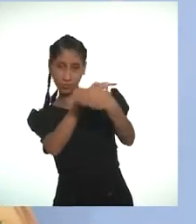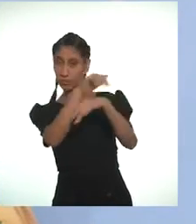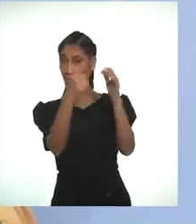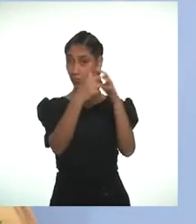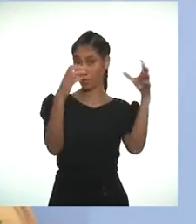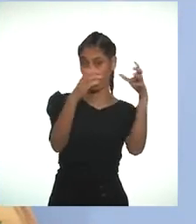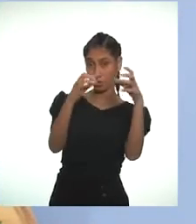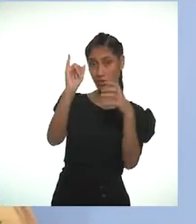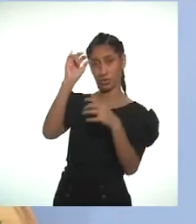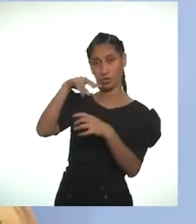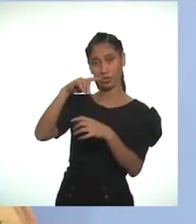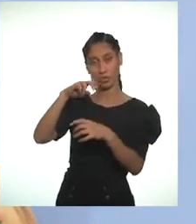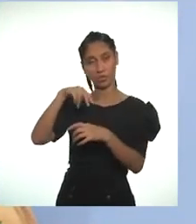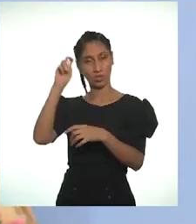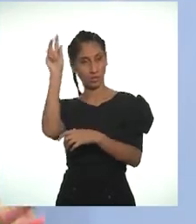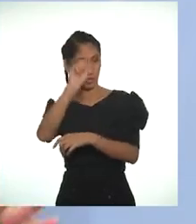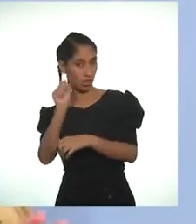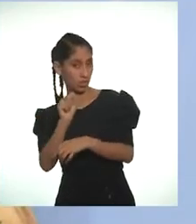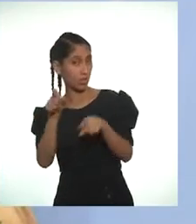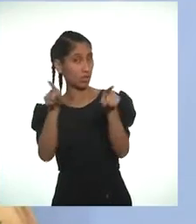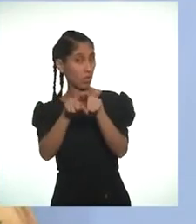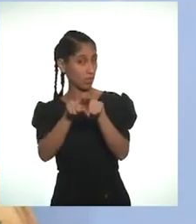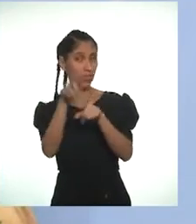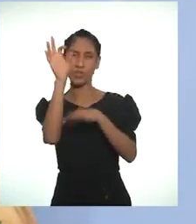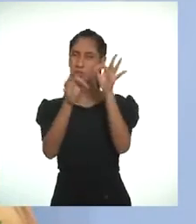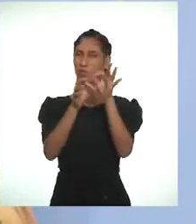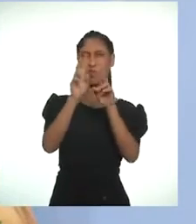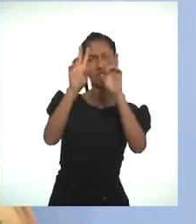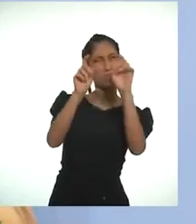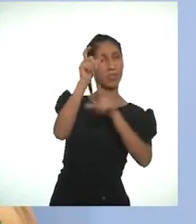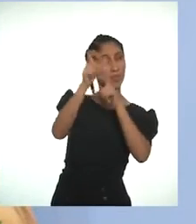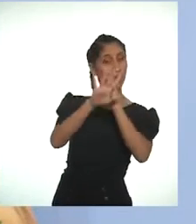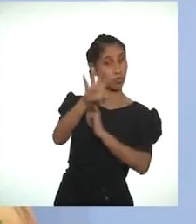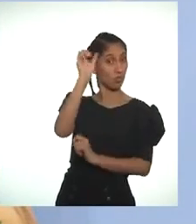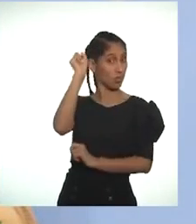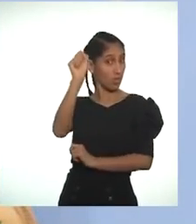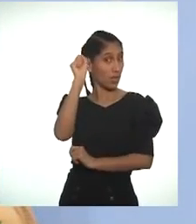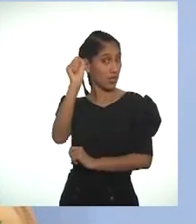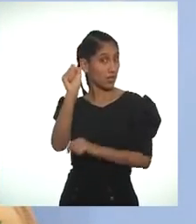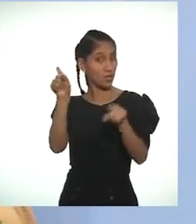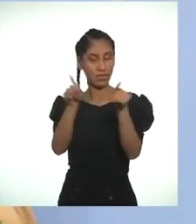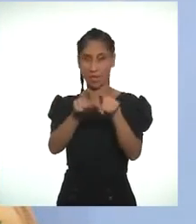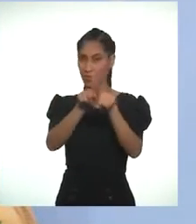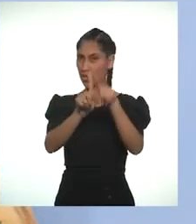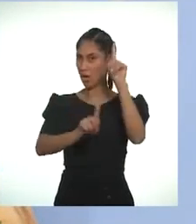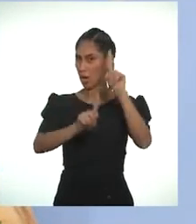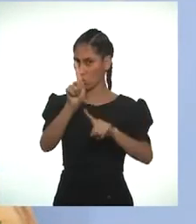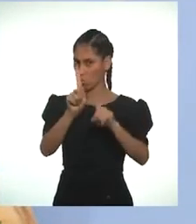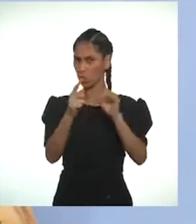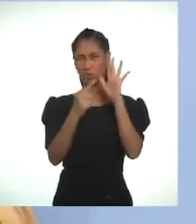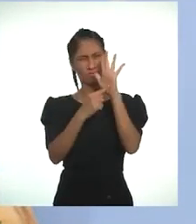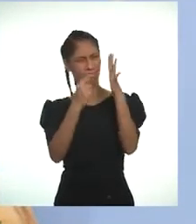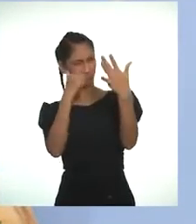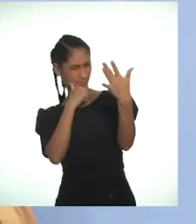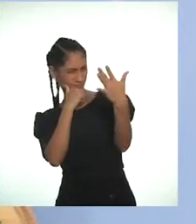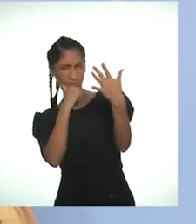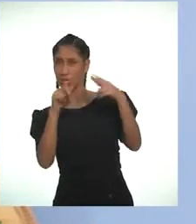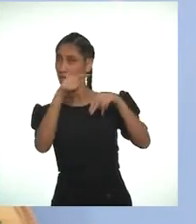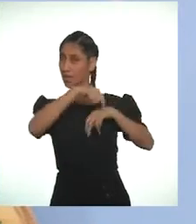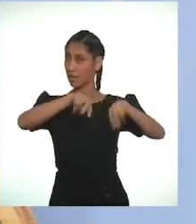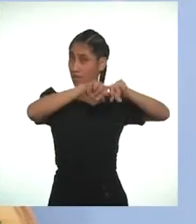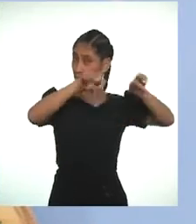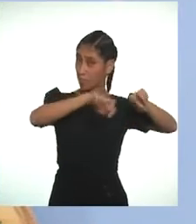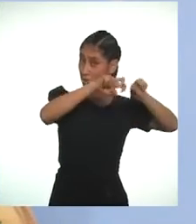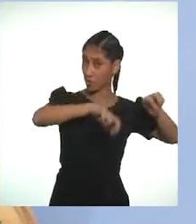indígenas u originarias. Hablamos de sus derechos y algunas de las condiciones a las que se enfrentan. Esas